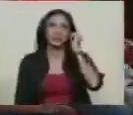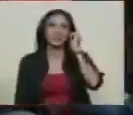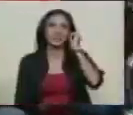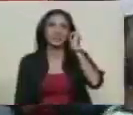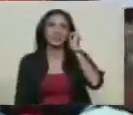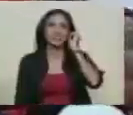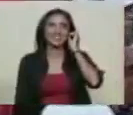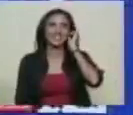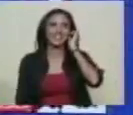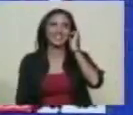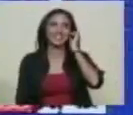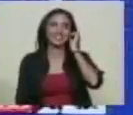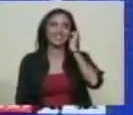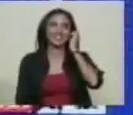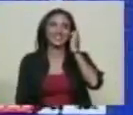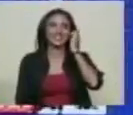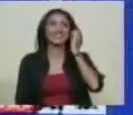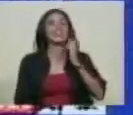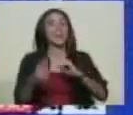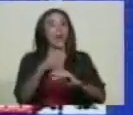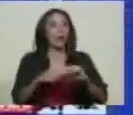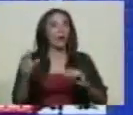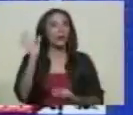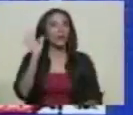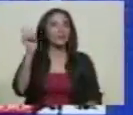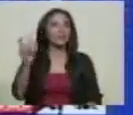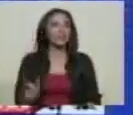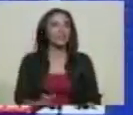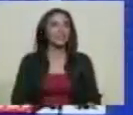Compañera Isamari Matute,